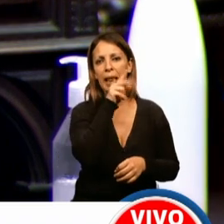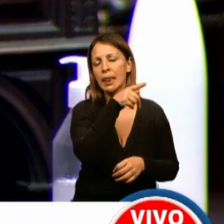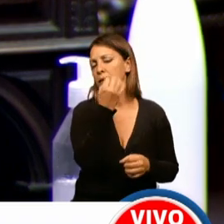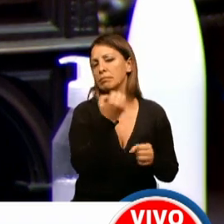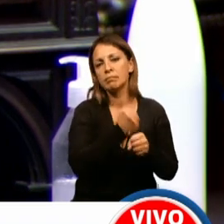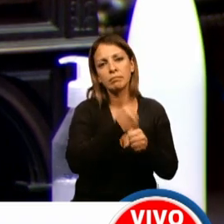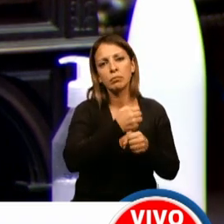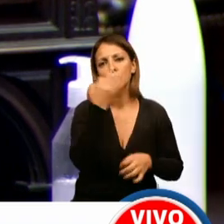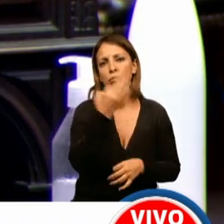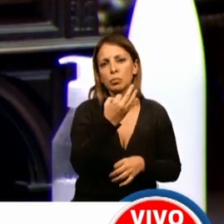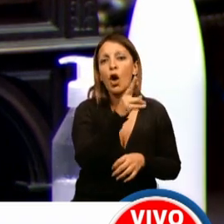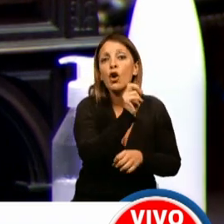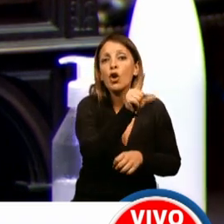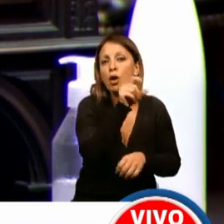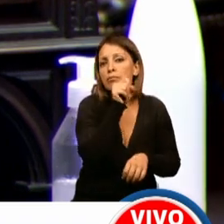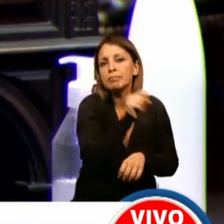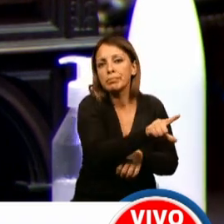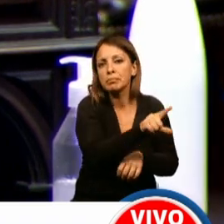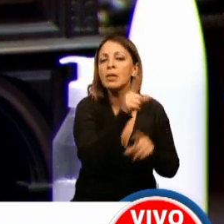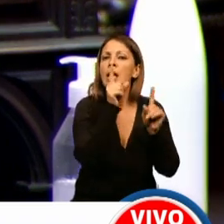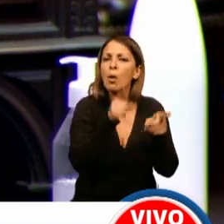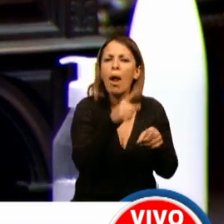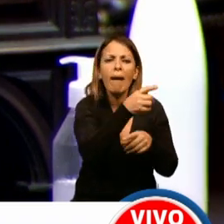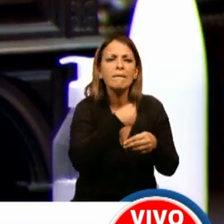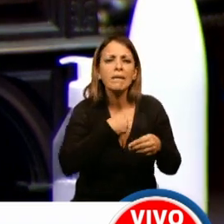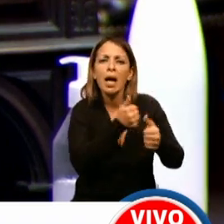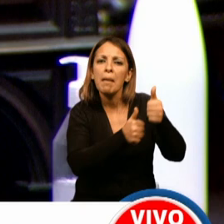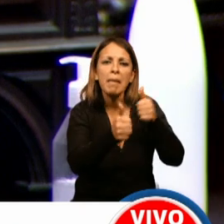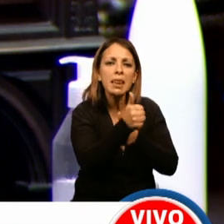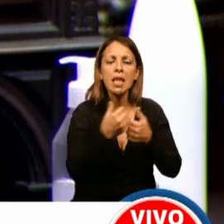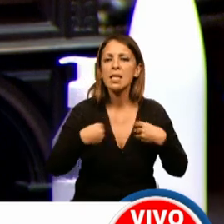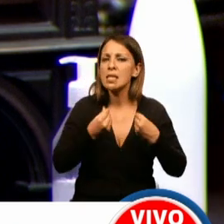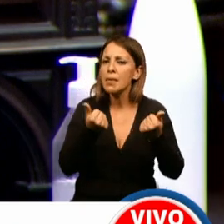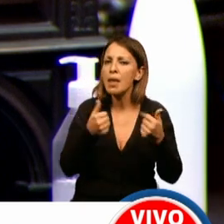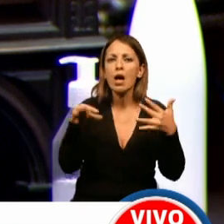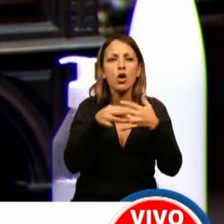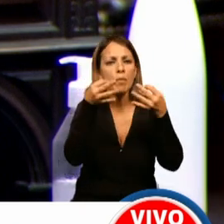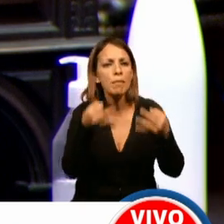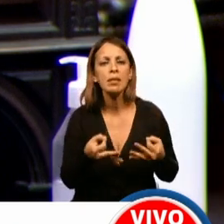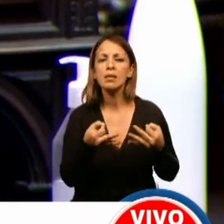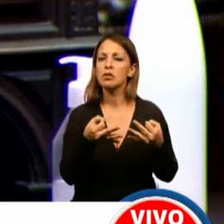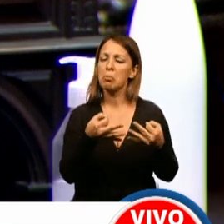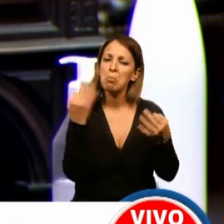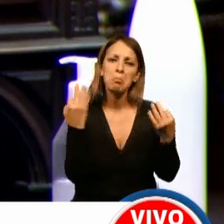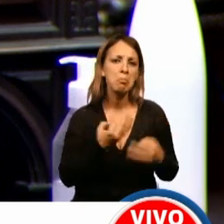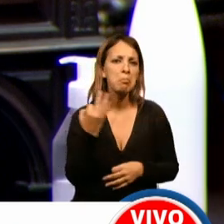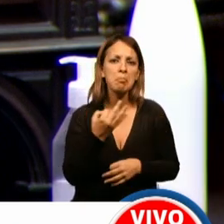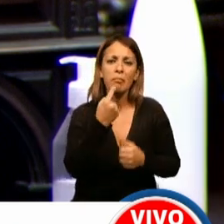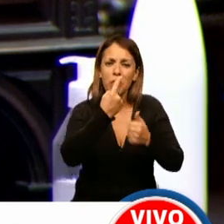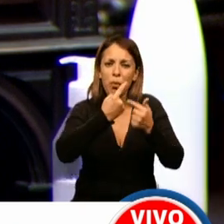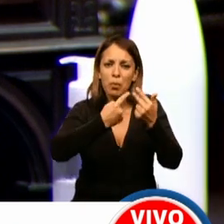de el rol institucional que le toca la empatía la sensibilidad el compromiso esos son